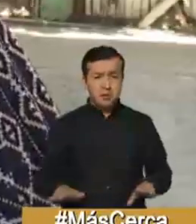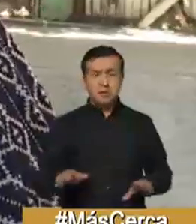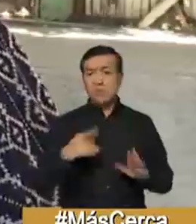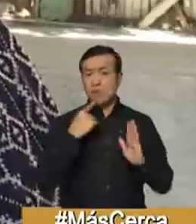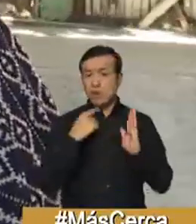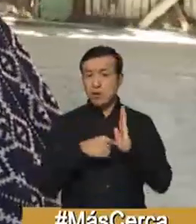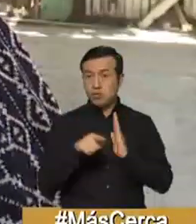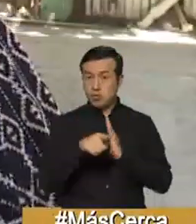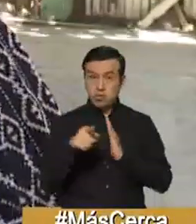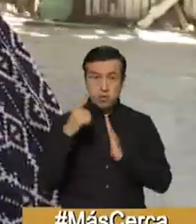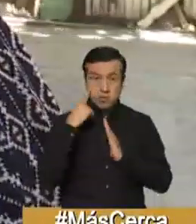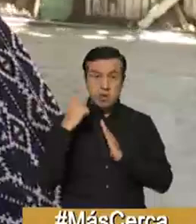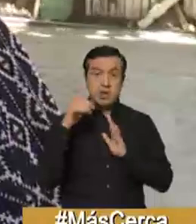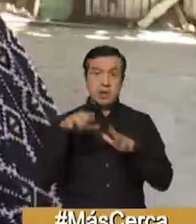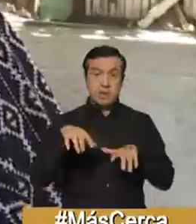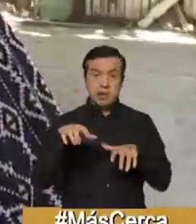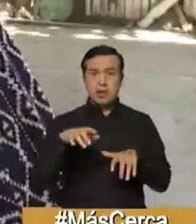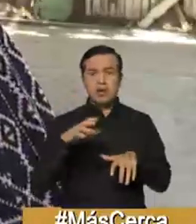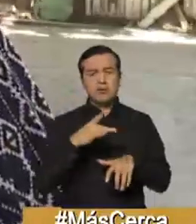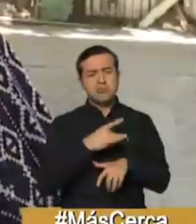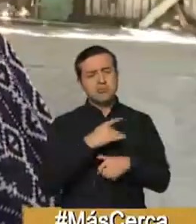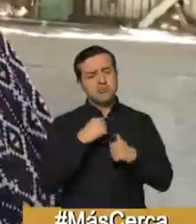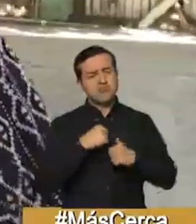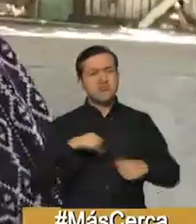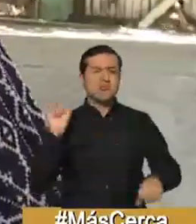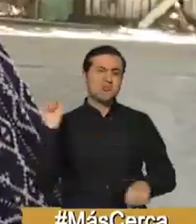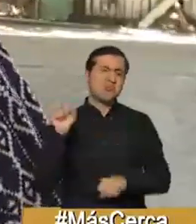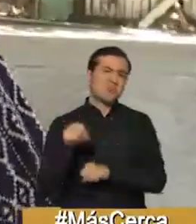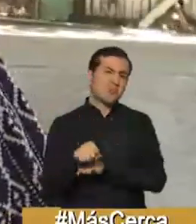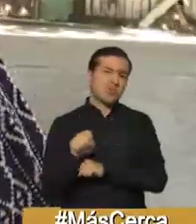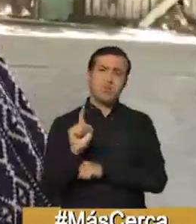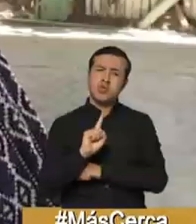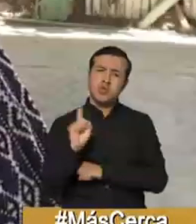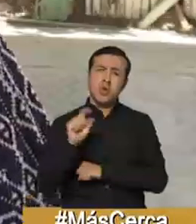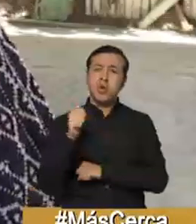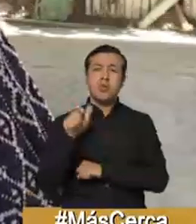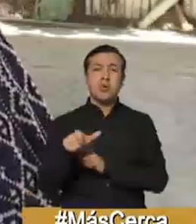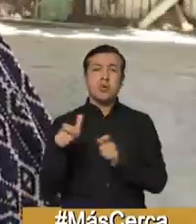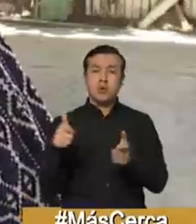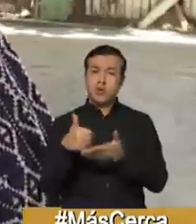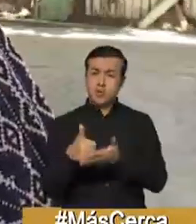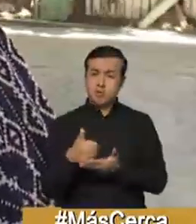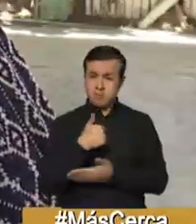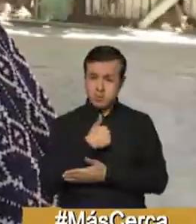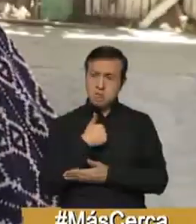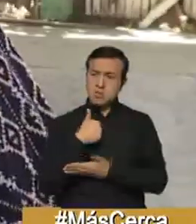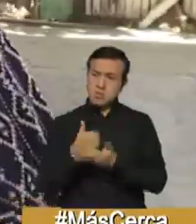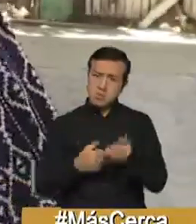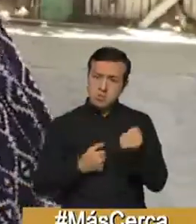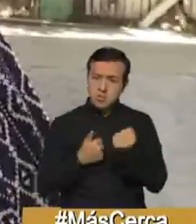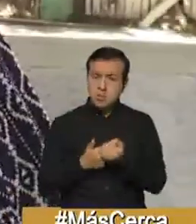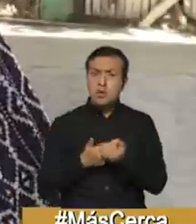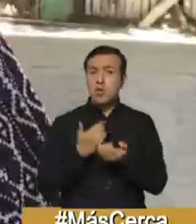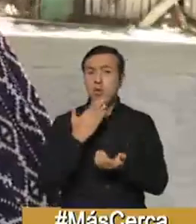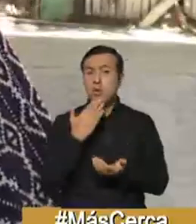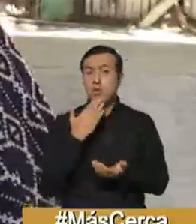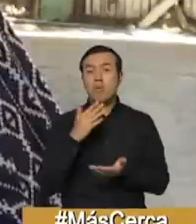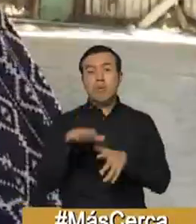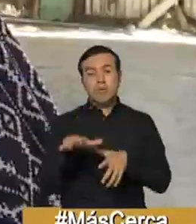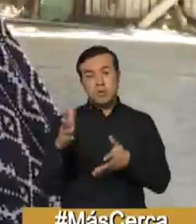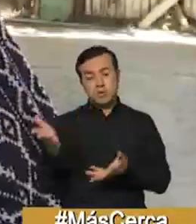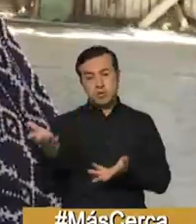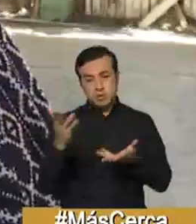ves un perro en la calle que está mal, no seas indiferente, no pidas ayuda a otras personas. Hazlo tú mismo, no cuesta nada coger a ese